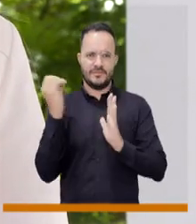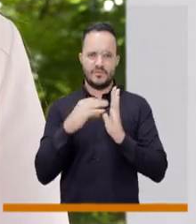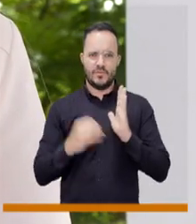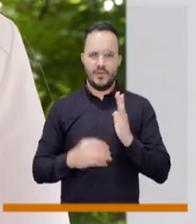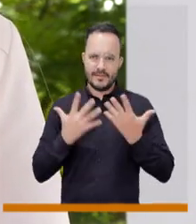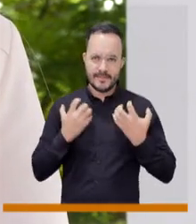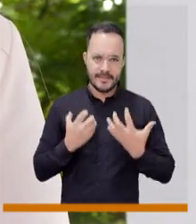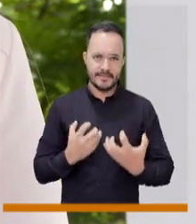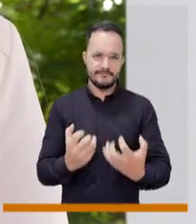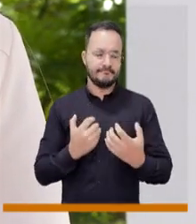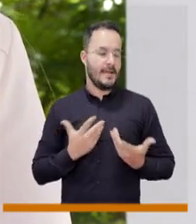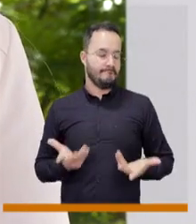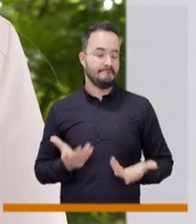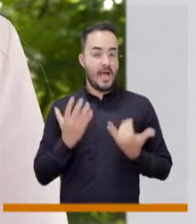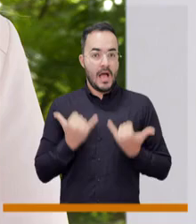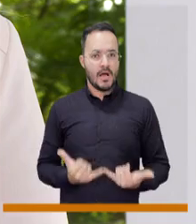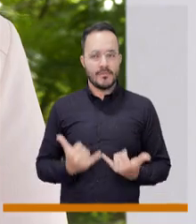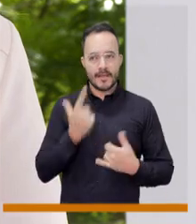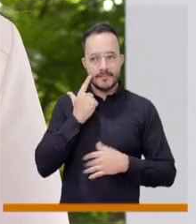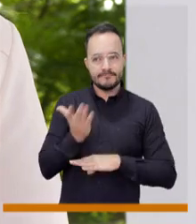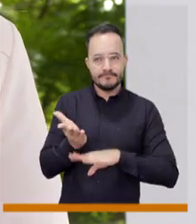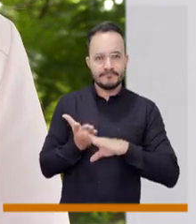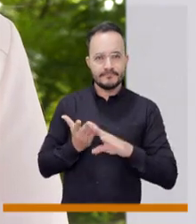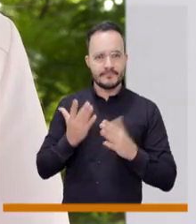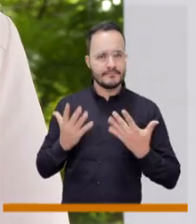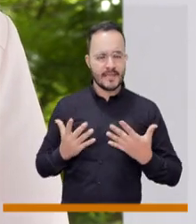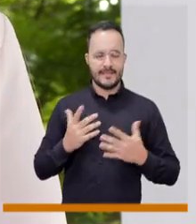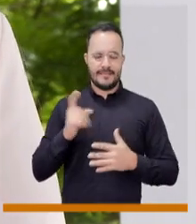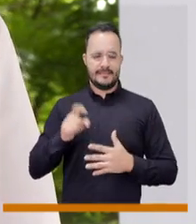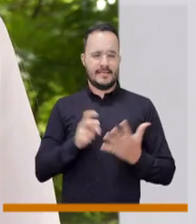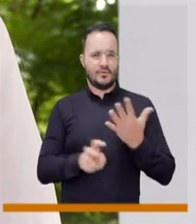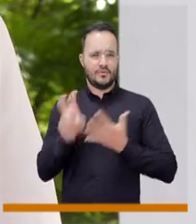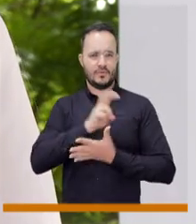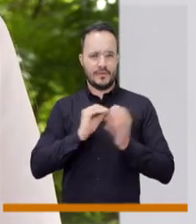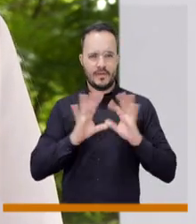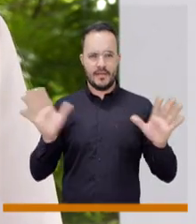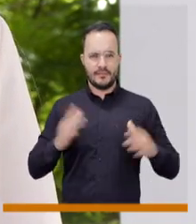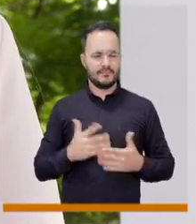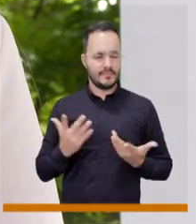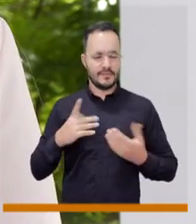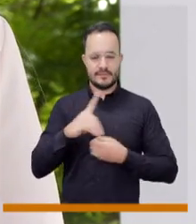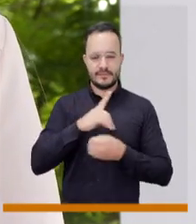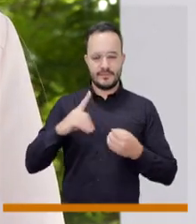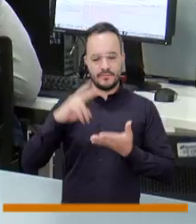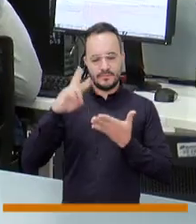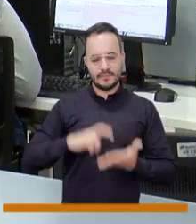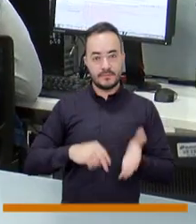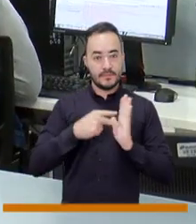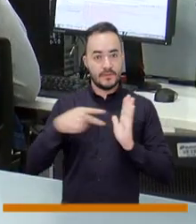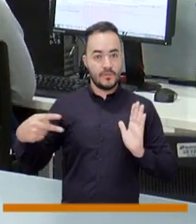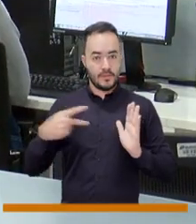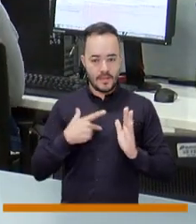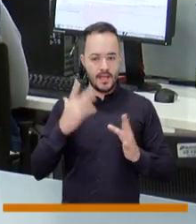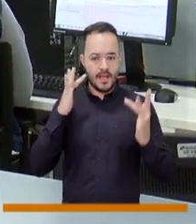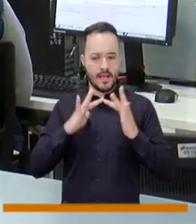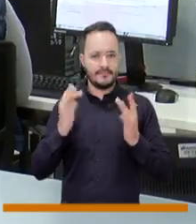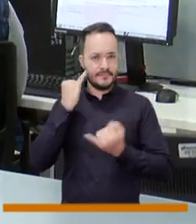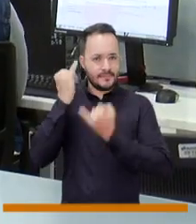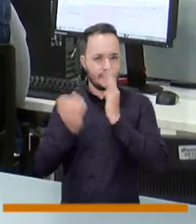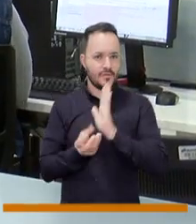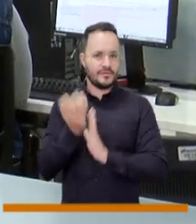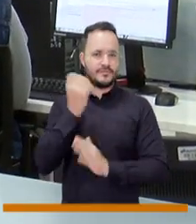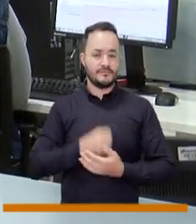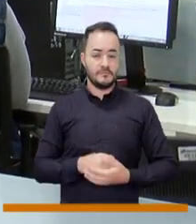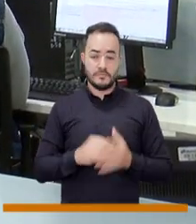hoy tiene un requisito fundamental o una ruta clara de ser distrito de ciencia, tecnología e innovación. Claro que hay que apoyar